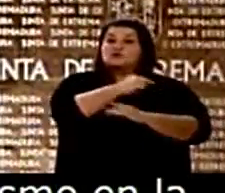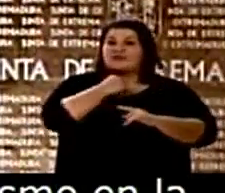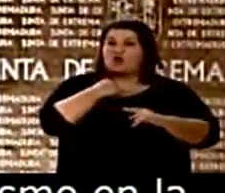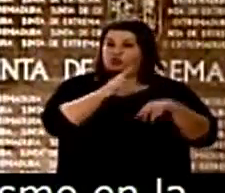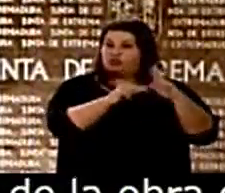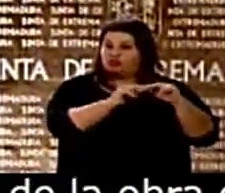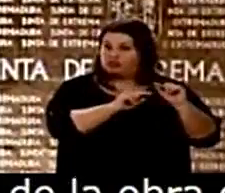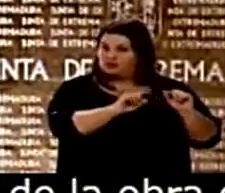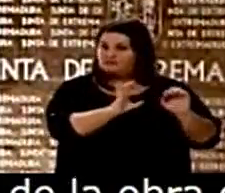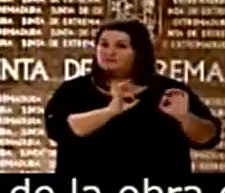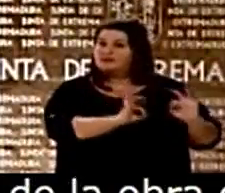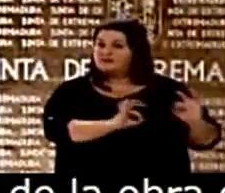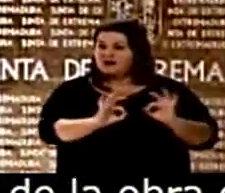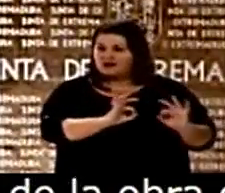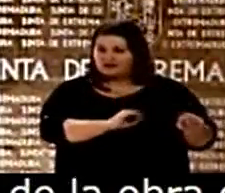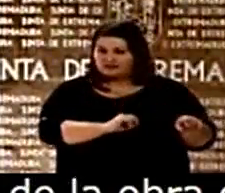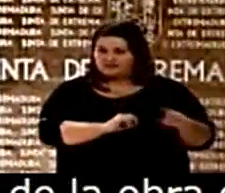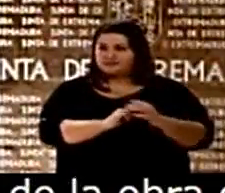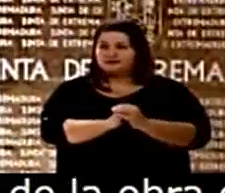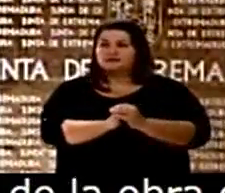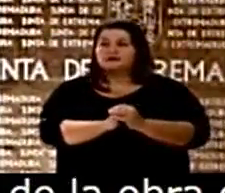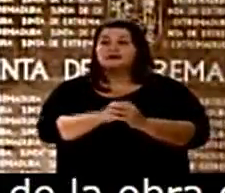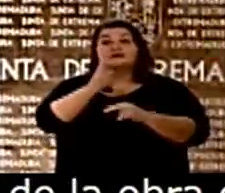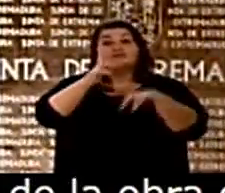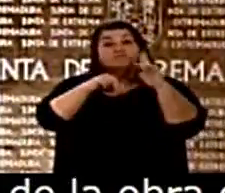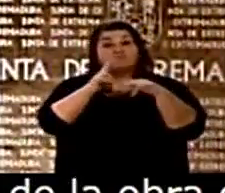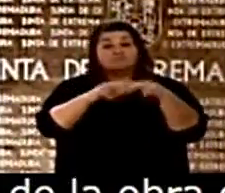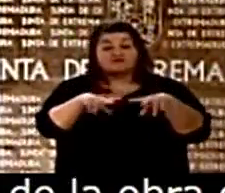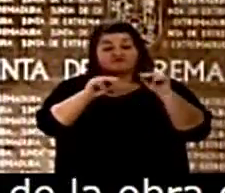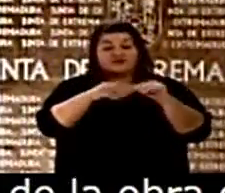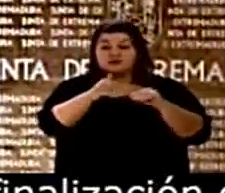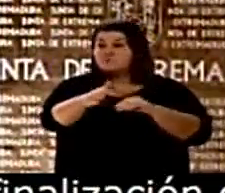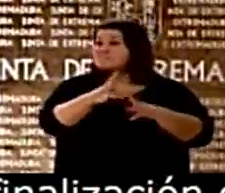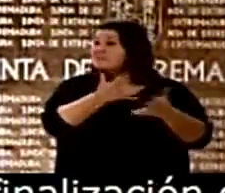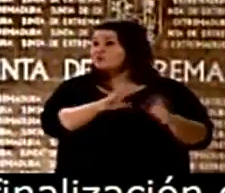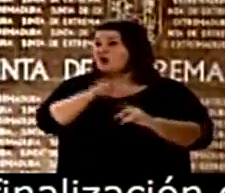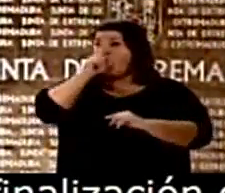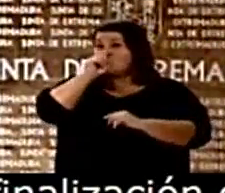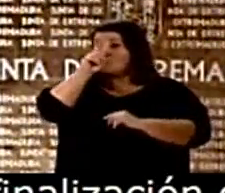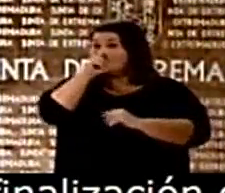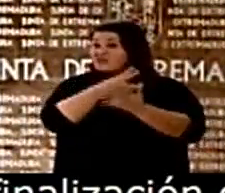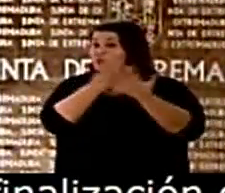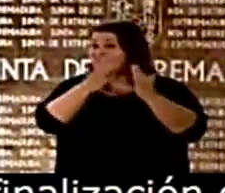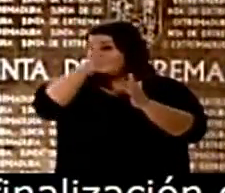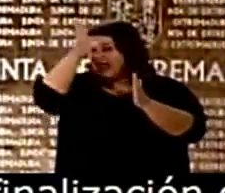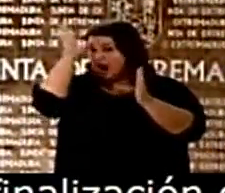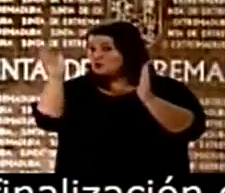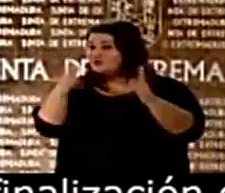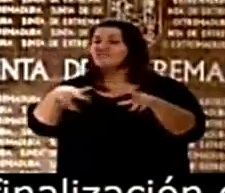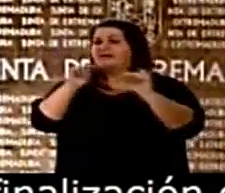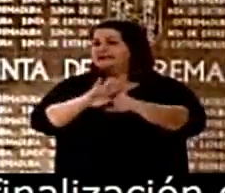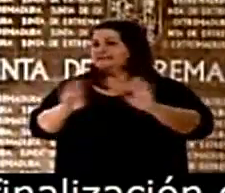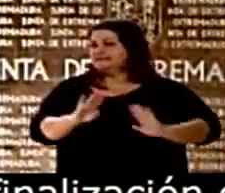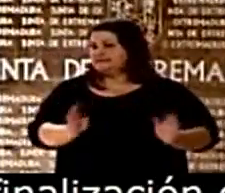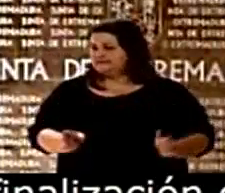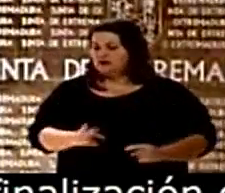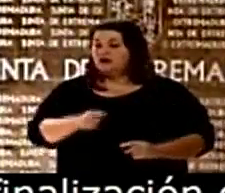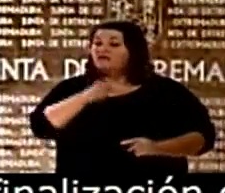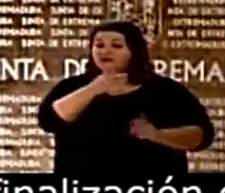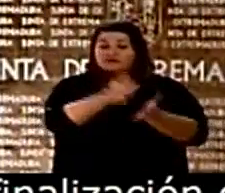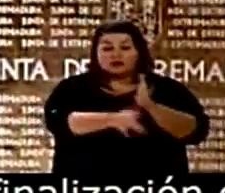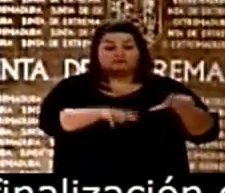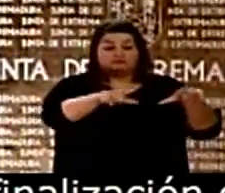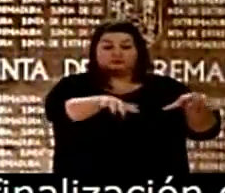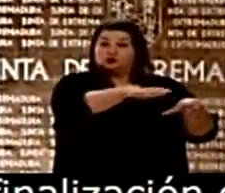Badajoz. La finalización de obras se prevé en el verano de 2019 y supondrá disponer de una nueva base